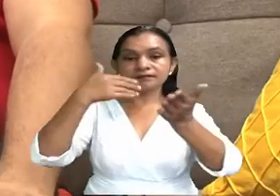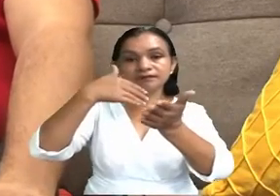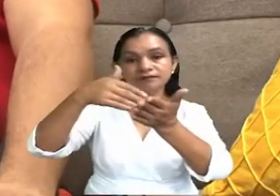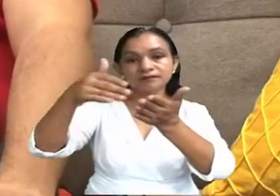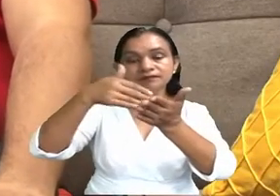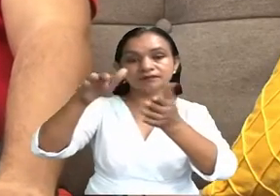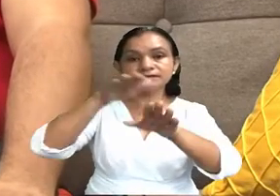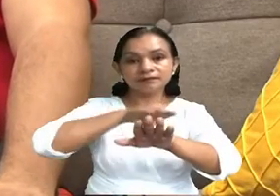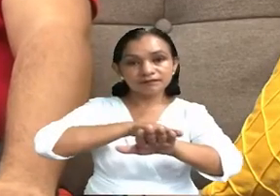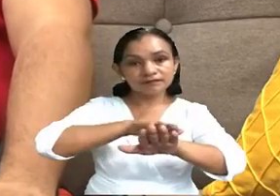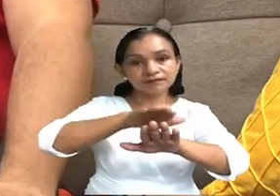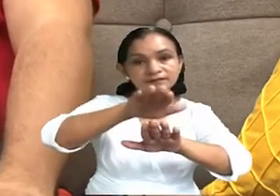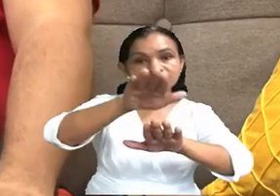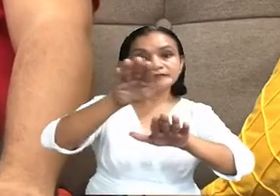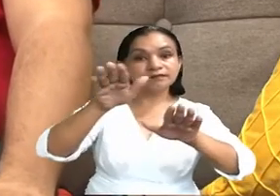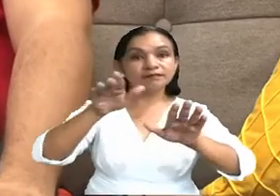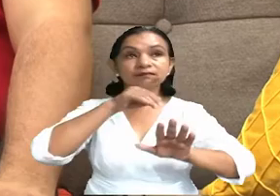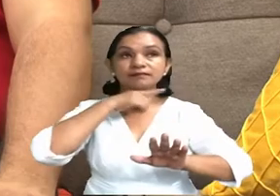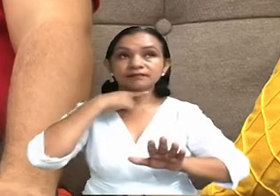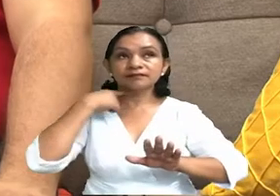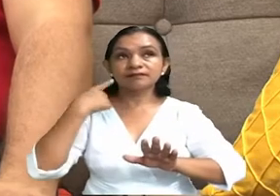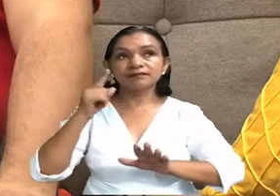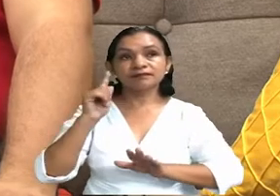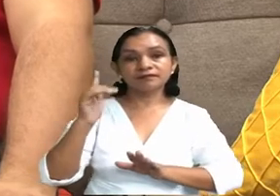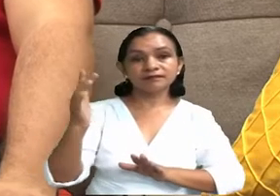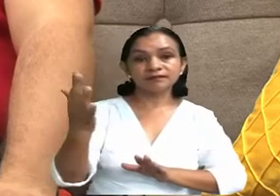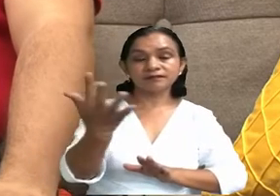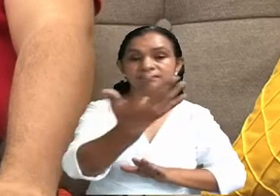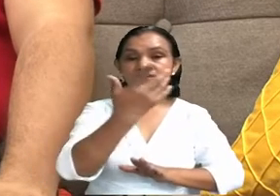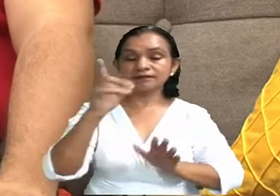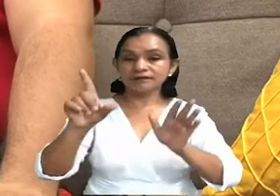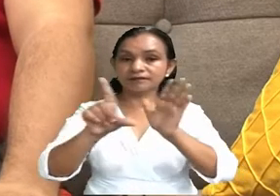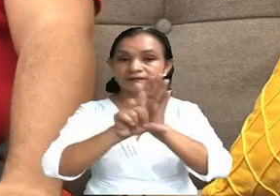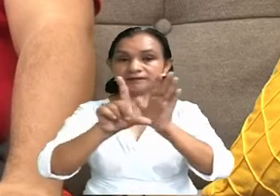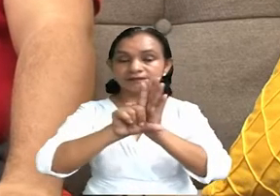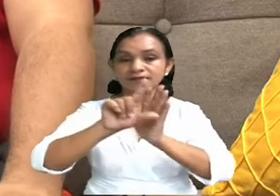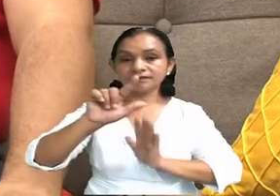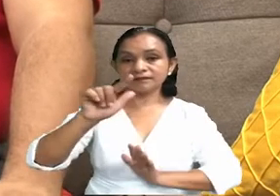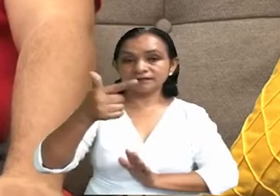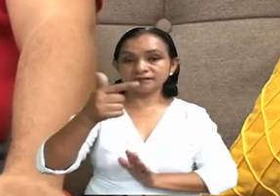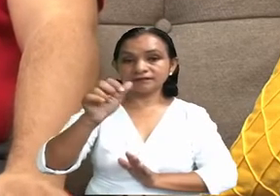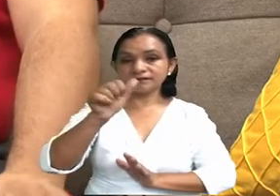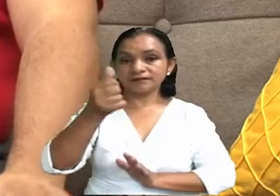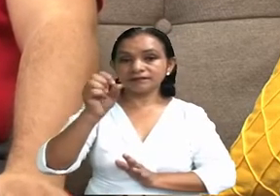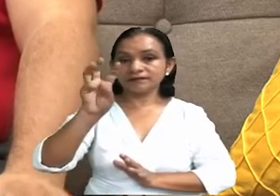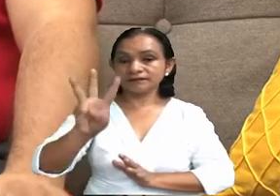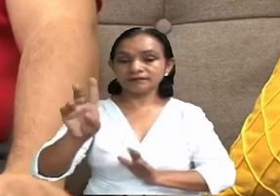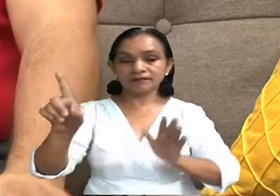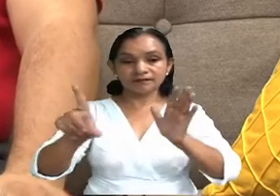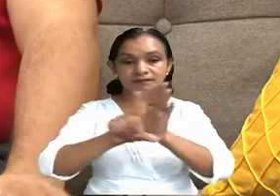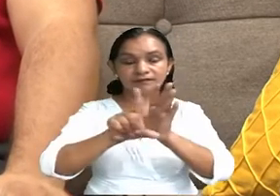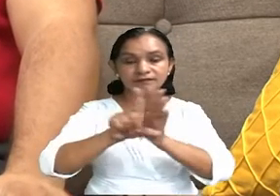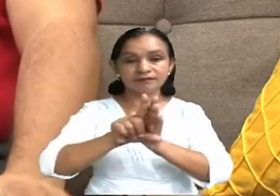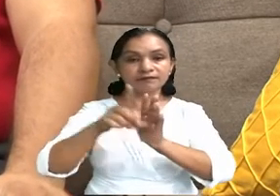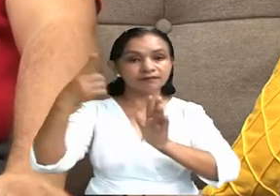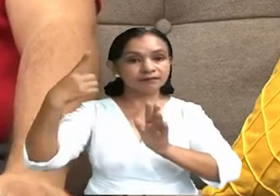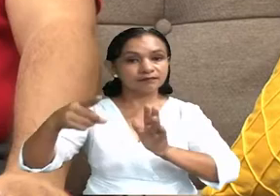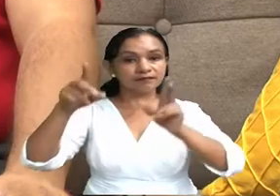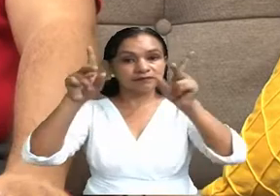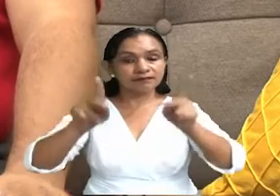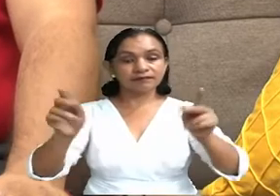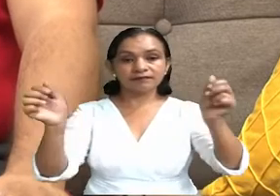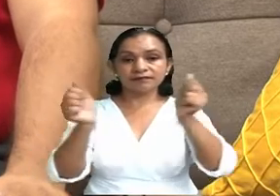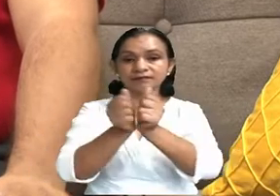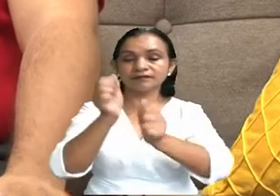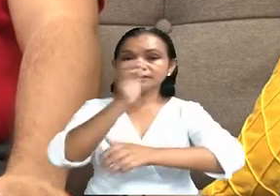accesibilidad, ¿verdad? Nosotros contamos con la Ley 763, Ley de los Derechos de las Personas con Discapacidad, que para nosotros